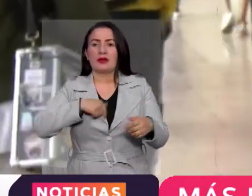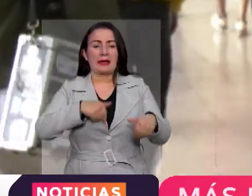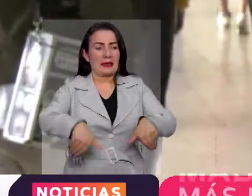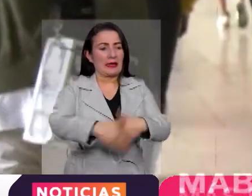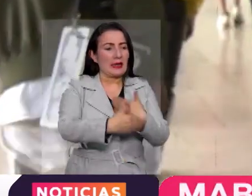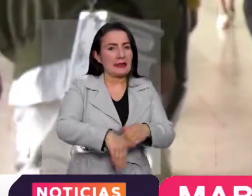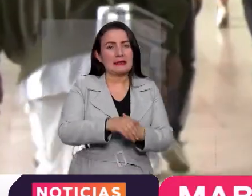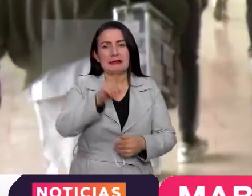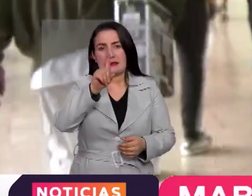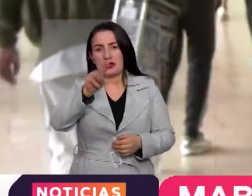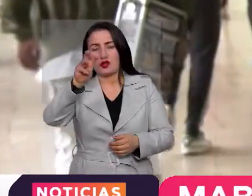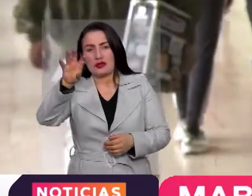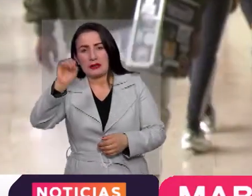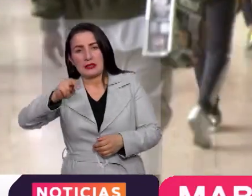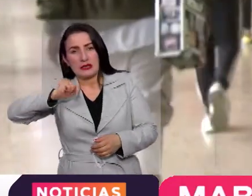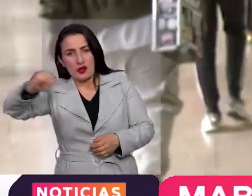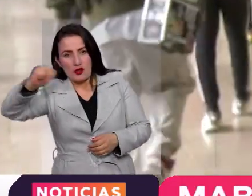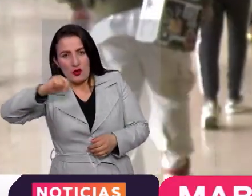calles